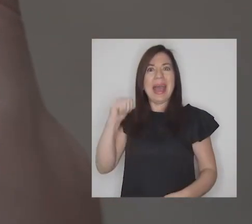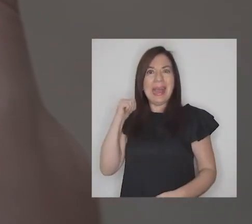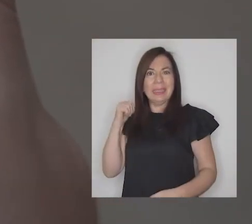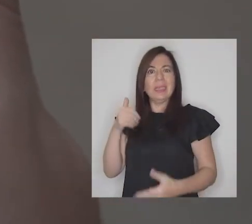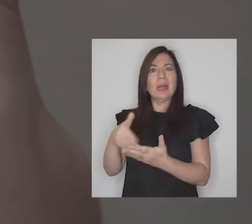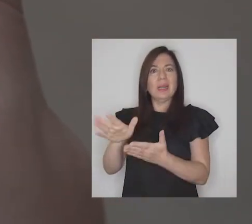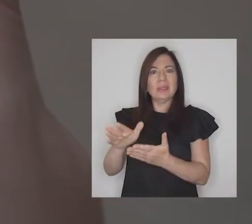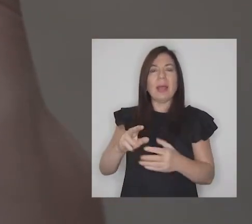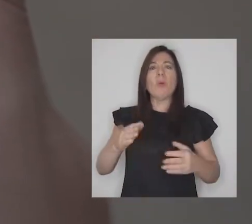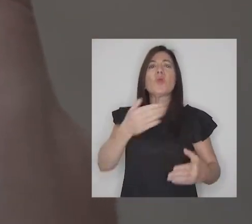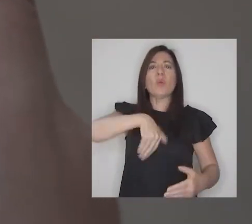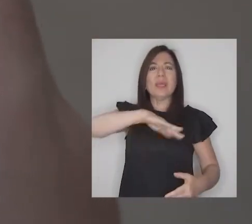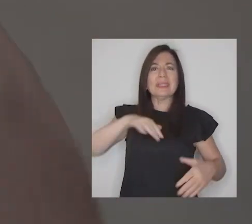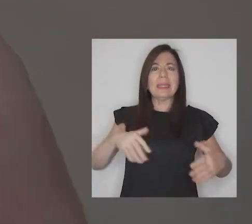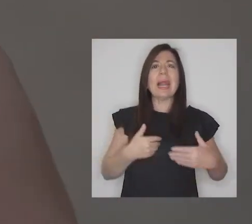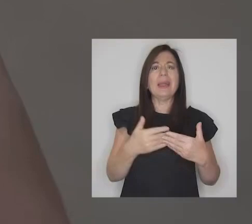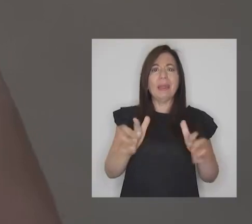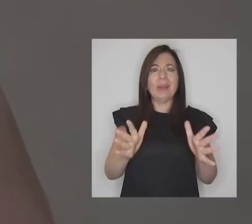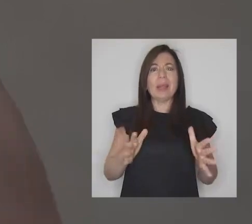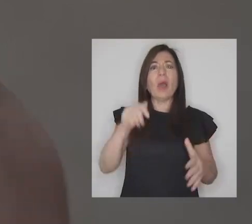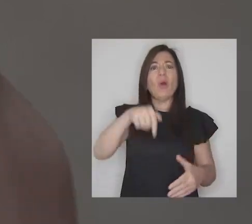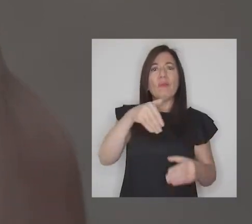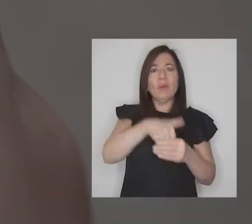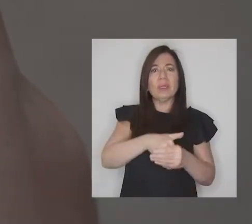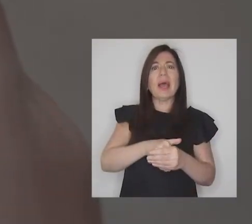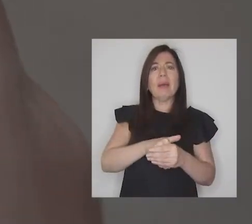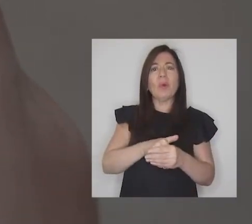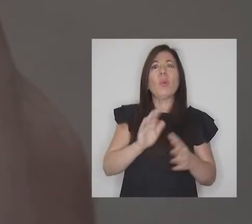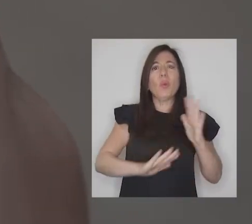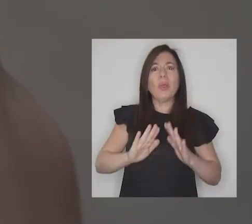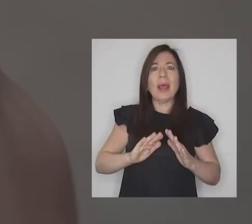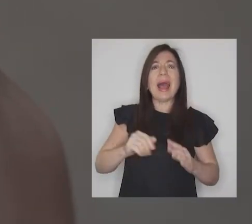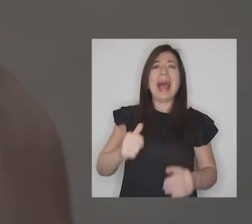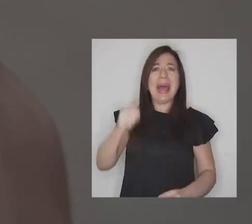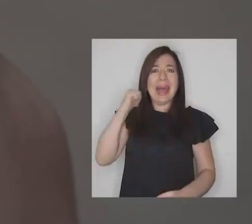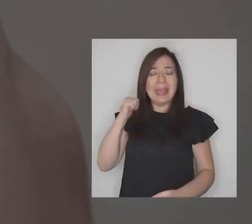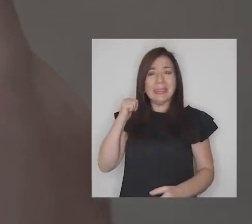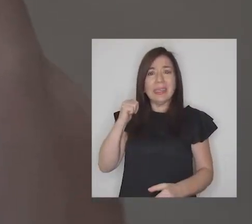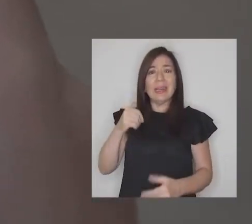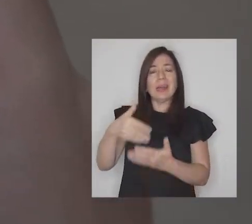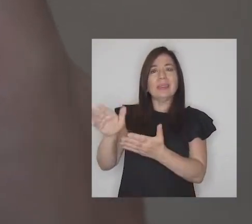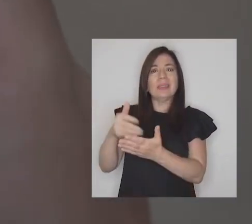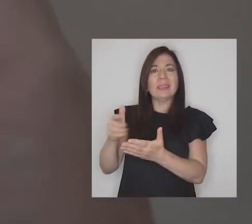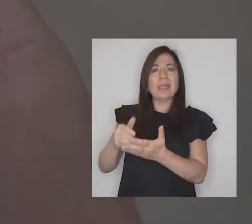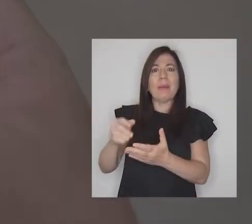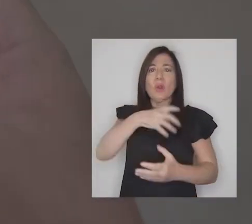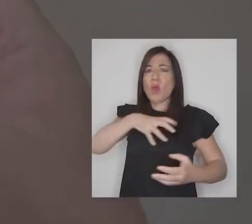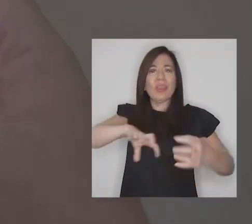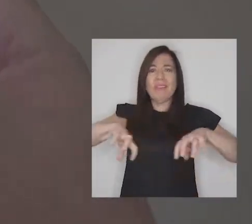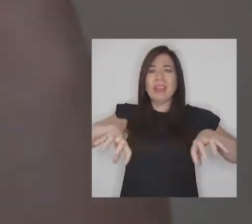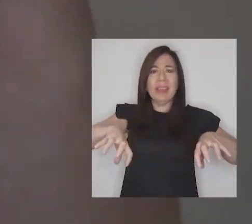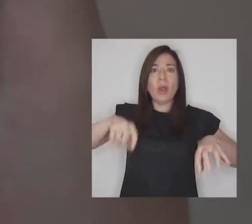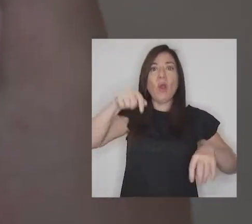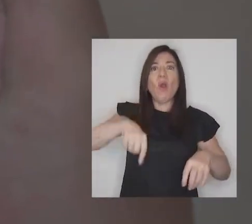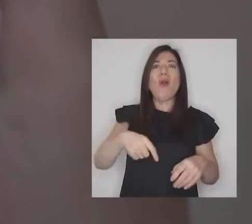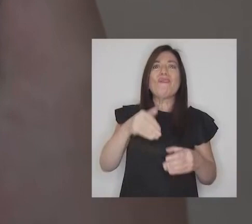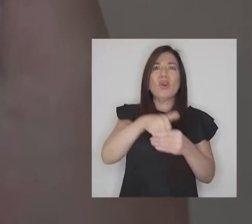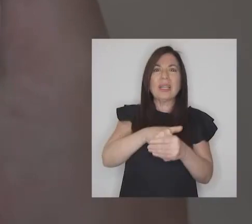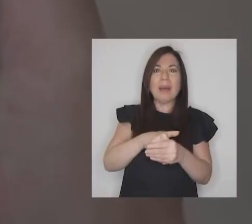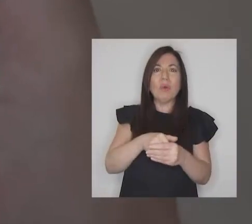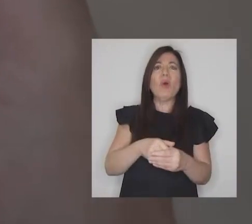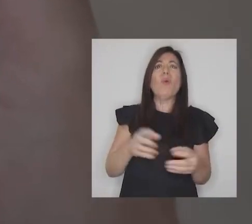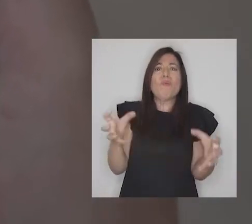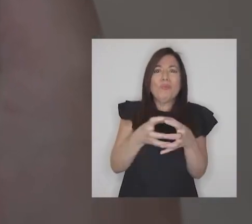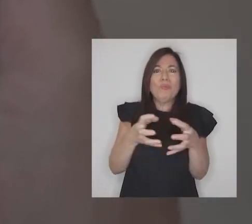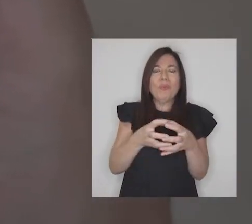rechazamos por nuestra libertad y hoy votamos por resguardarle ayer rechazamos para no dividir y hoy votamos para reunir ayer